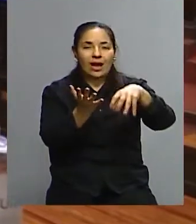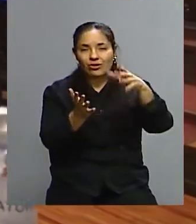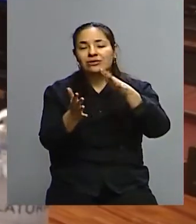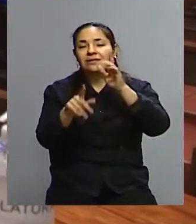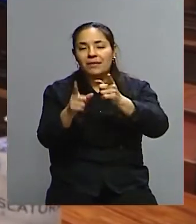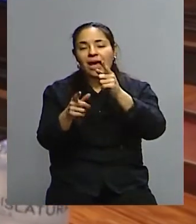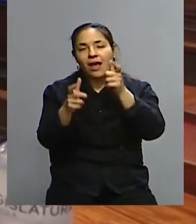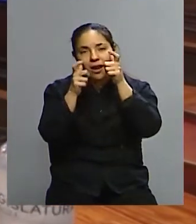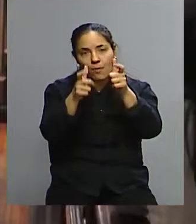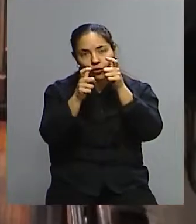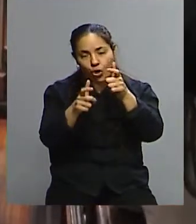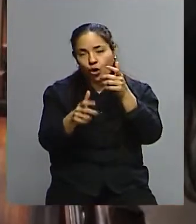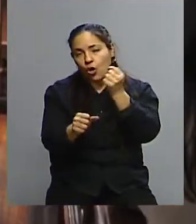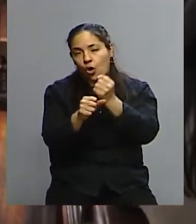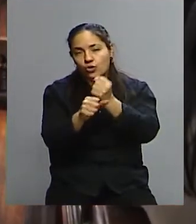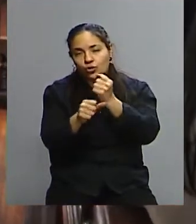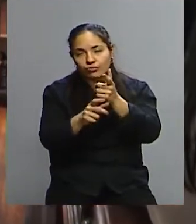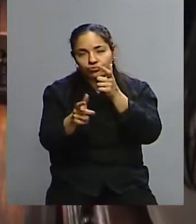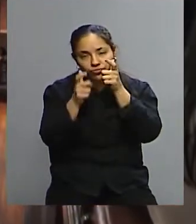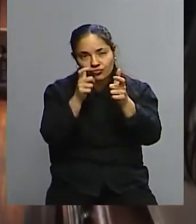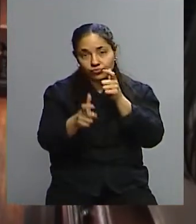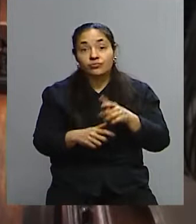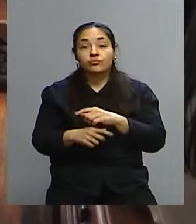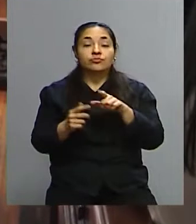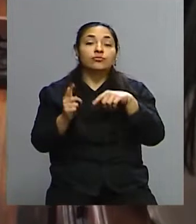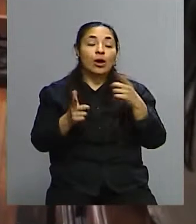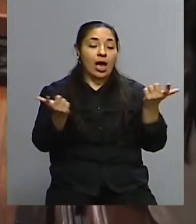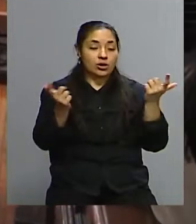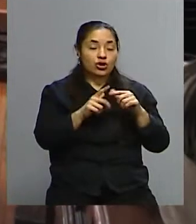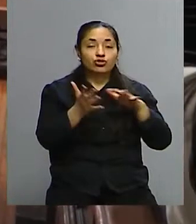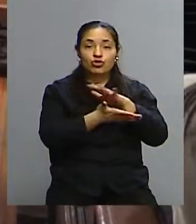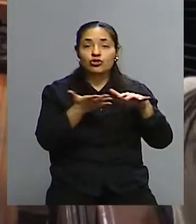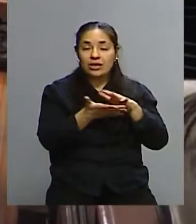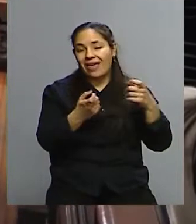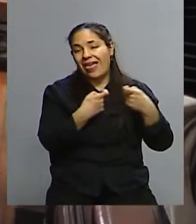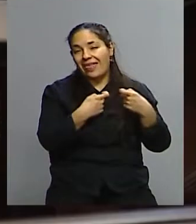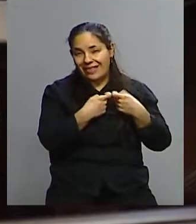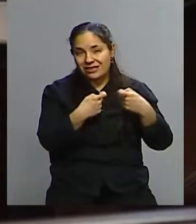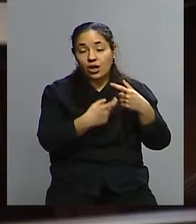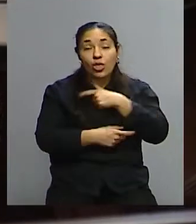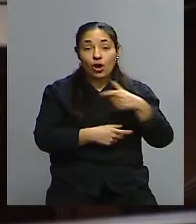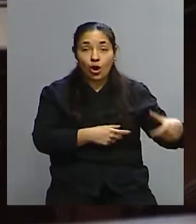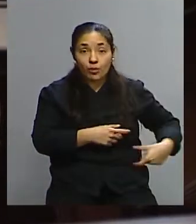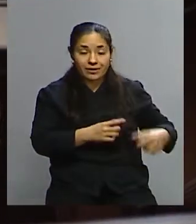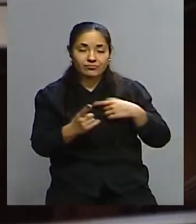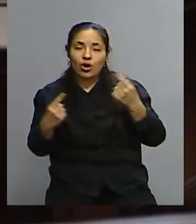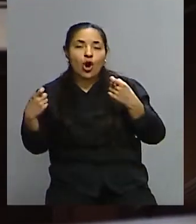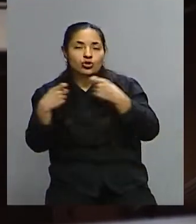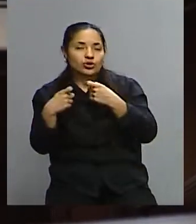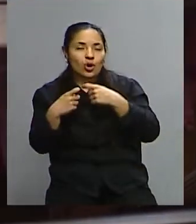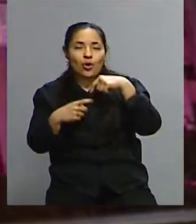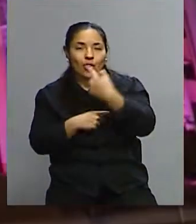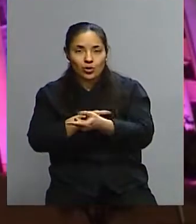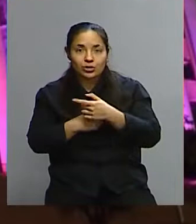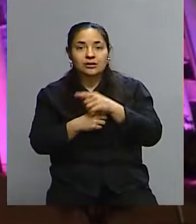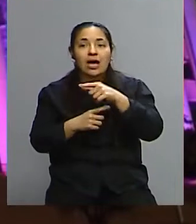acápite, que son las sociedades y ya sean sociedades del Estado o sociedades con participación estatal mayoritaria. También aquí se incluyen